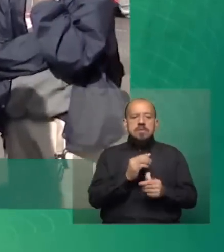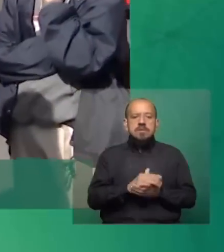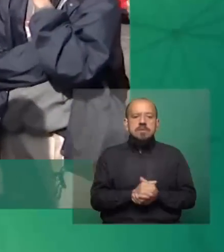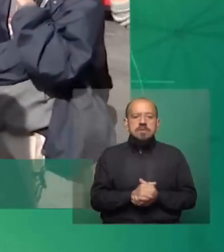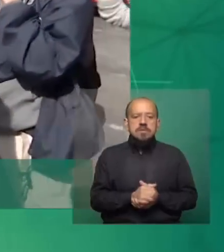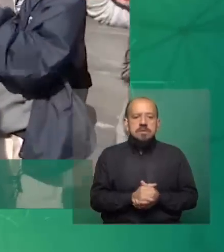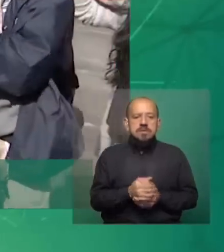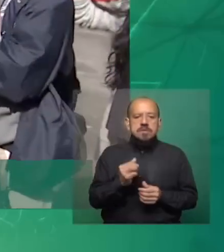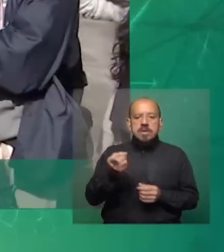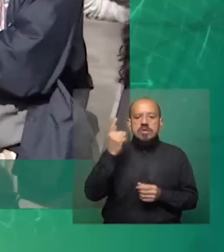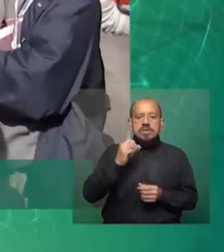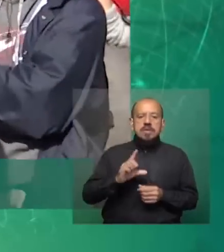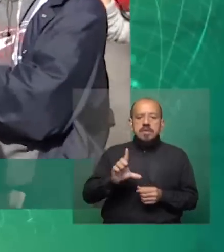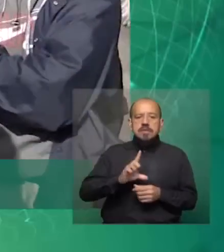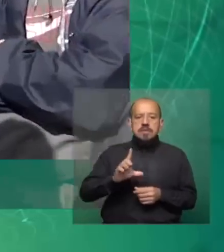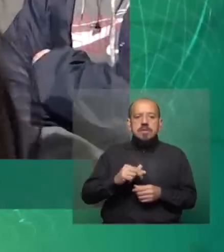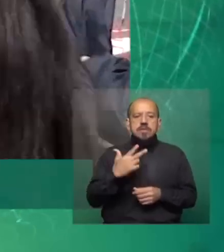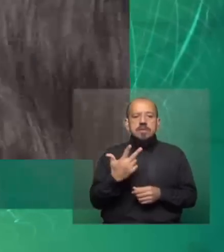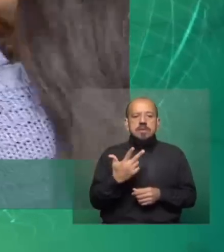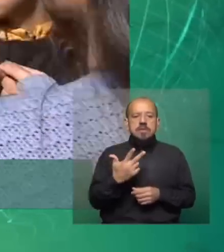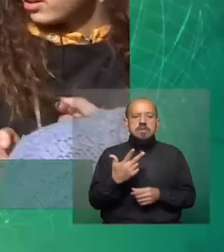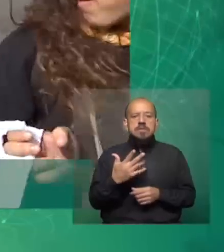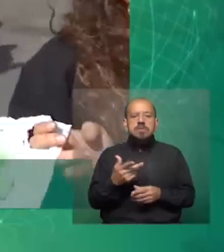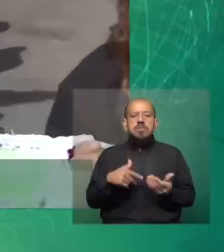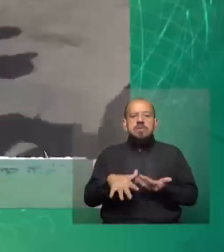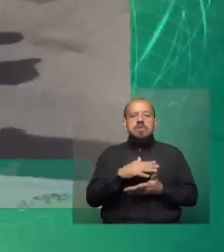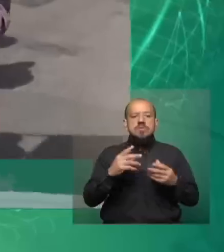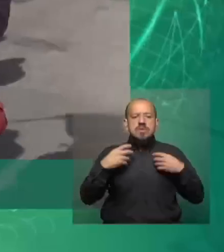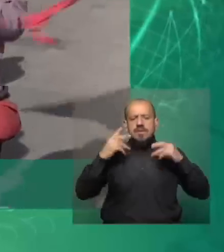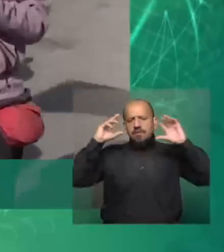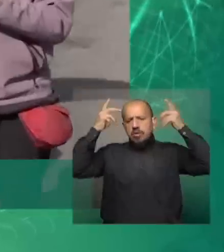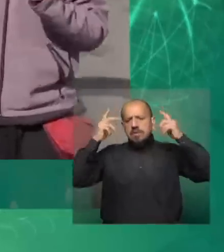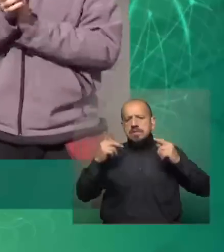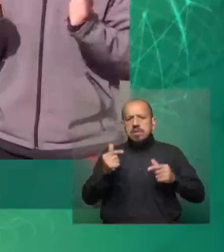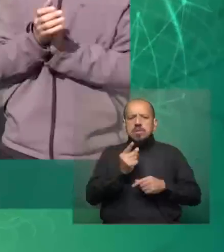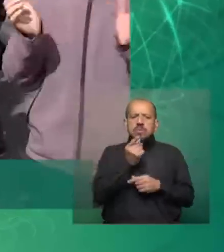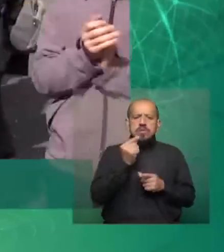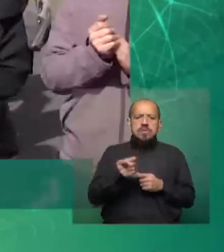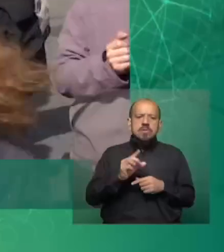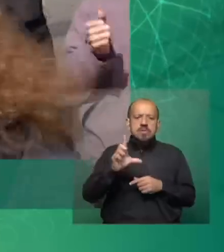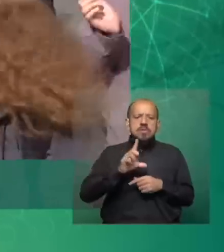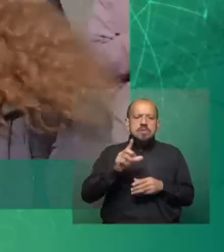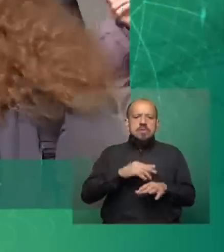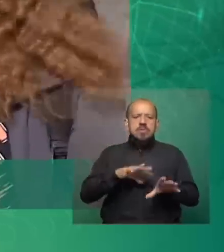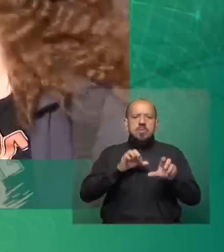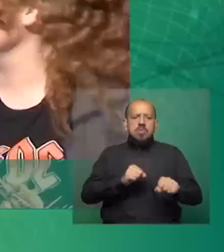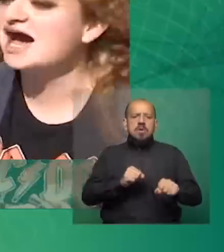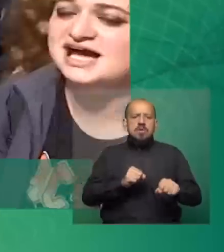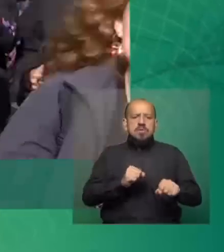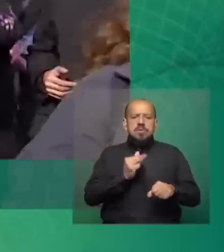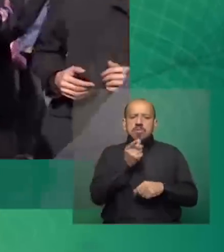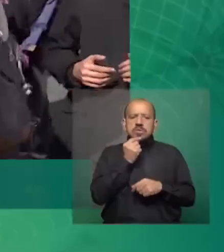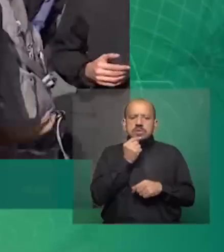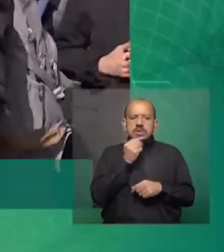en el Liceo tres en El Dámaso este se dio una situación muy violenta con la policía cuando el Liceo estaba ocupado la policía dijo que